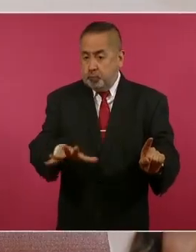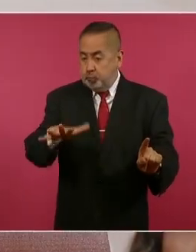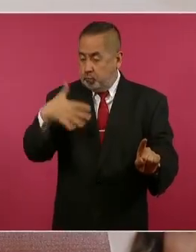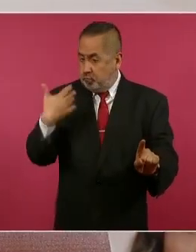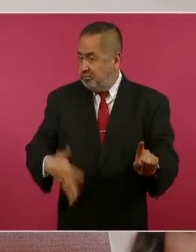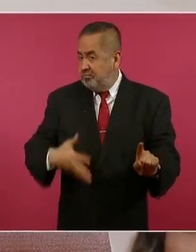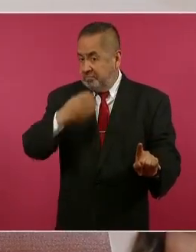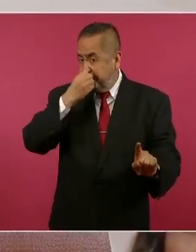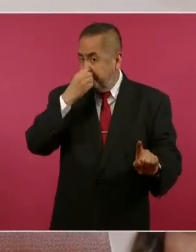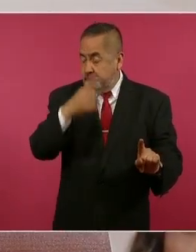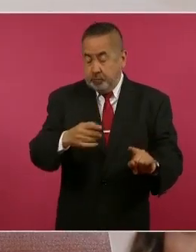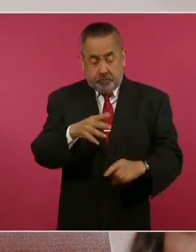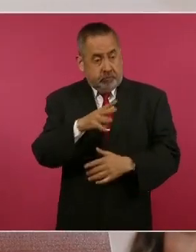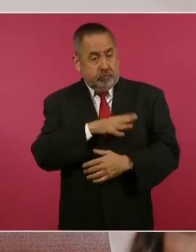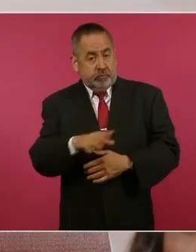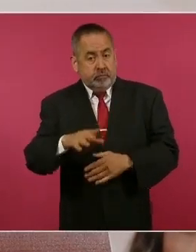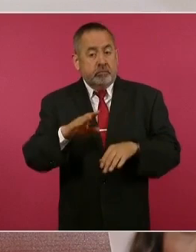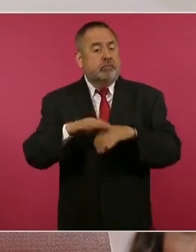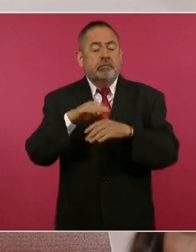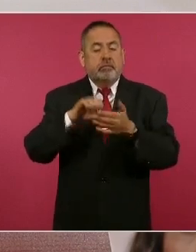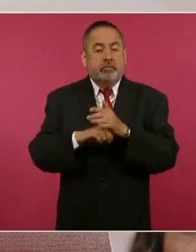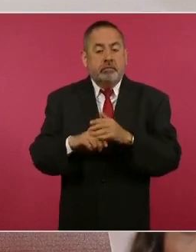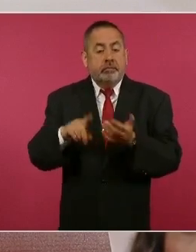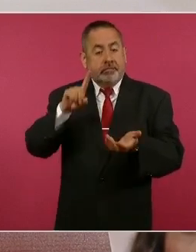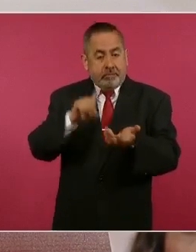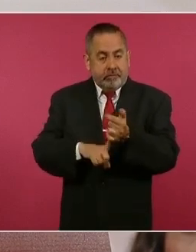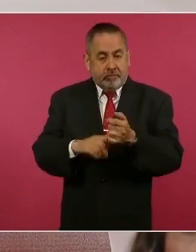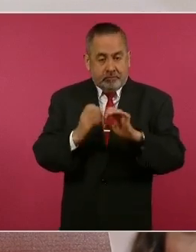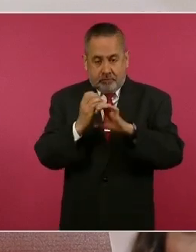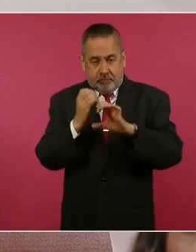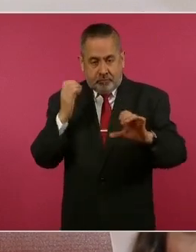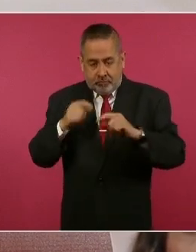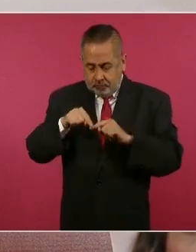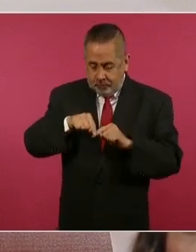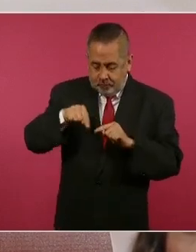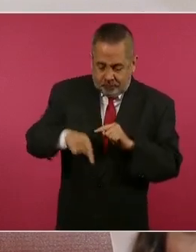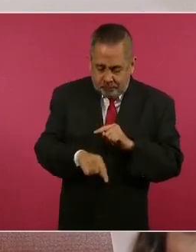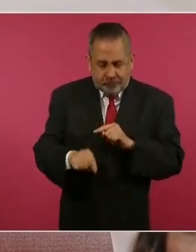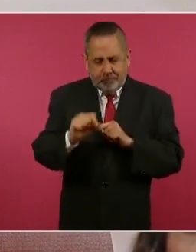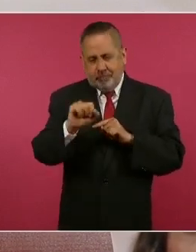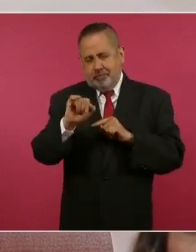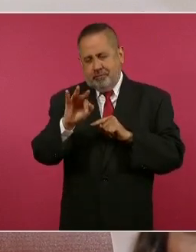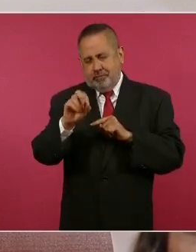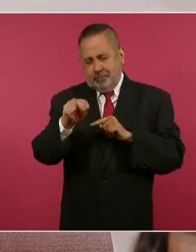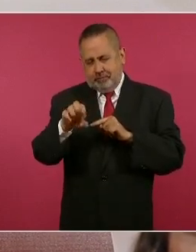pasando tubería, los famosos sifones,